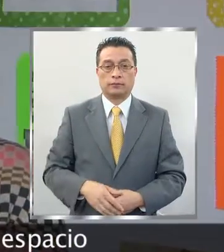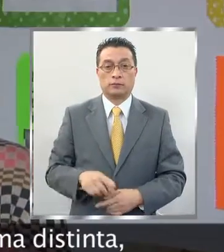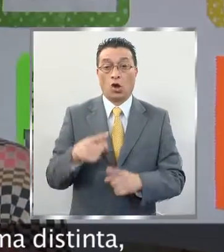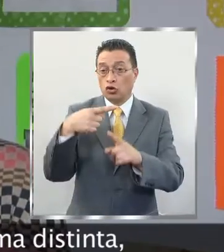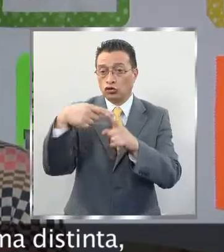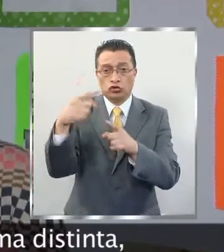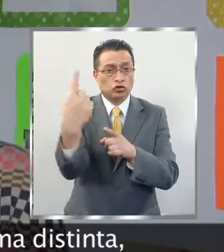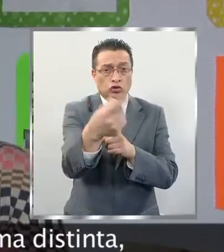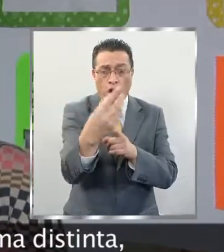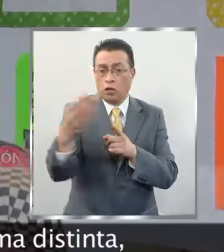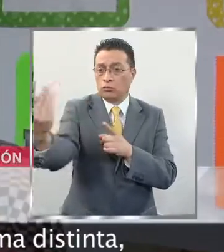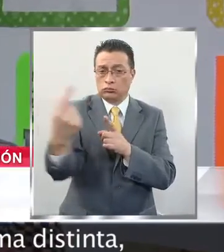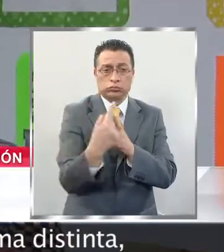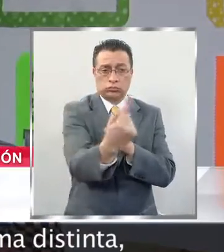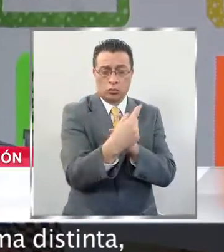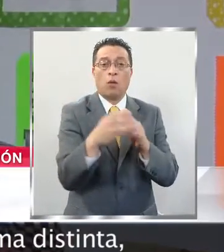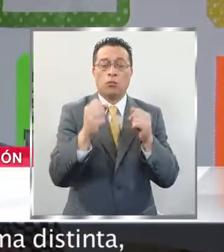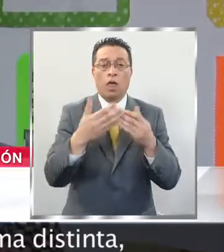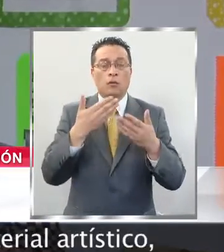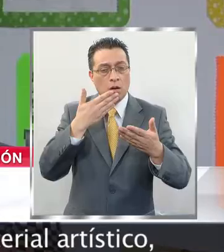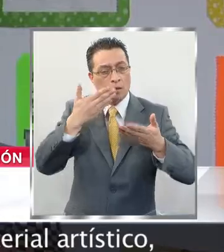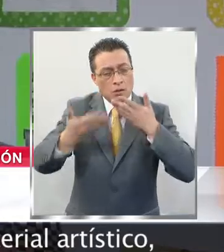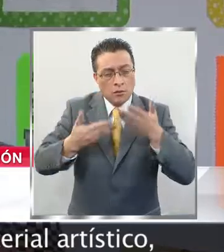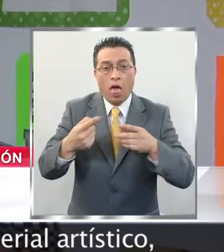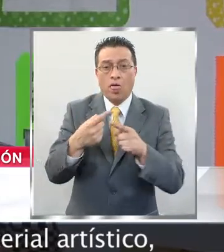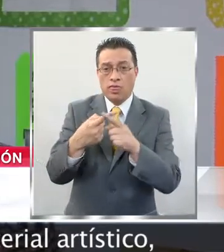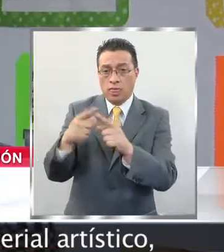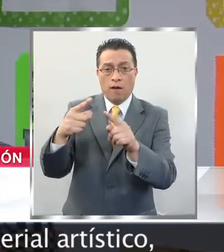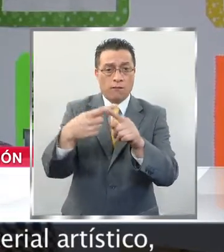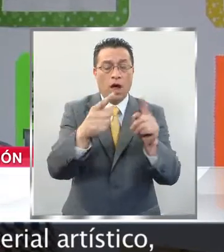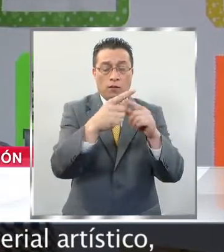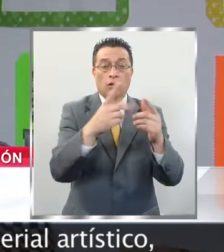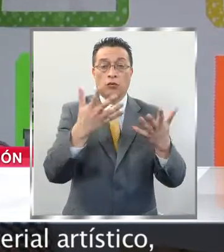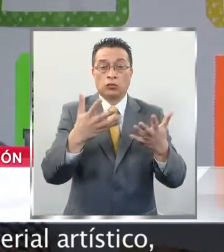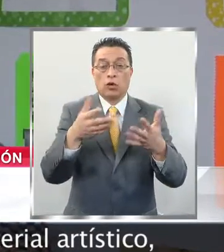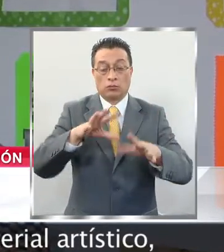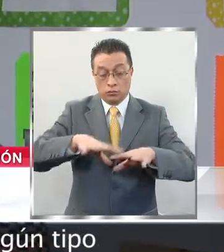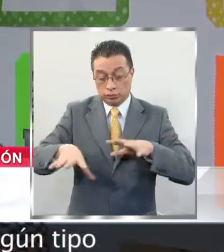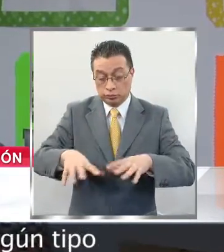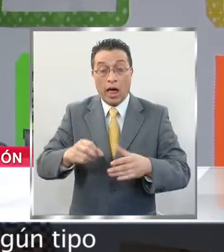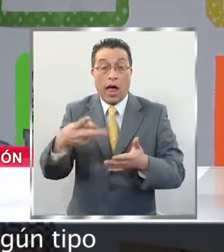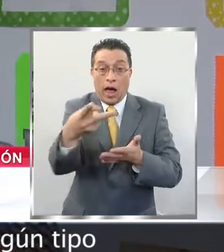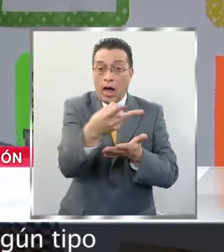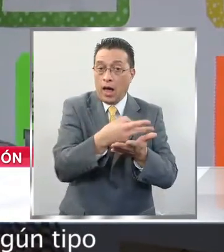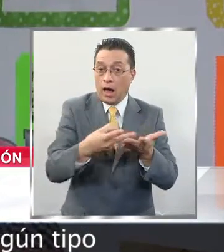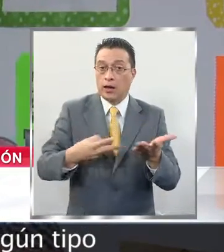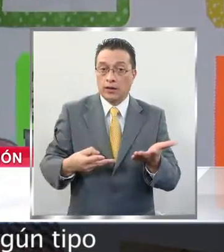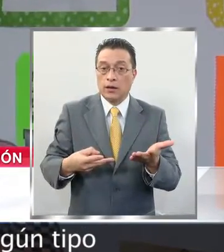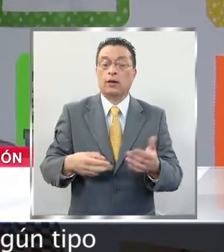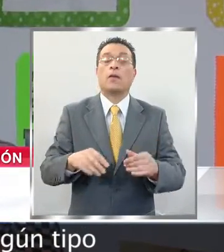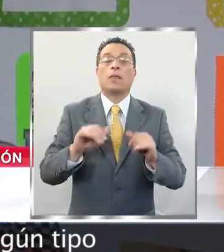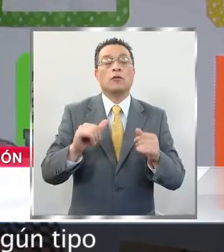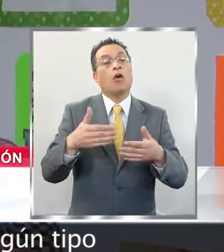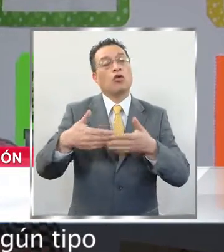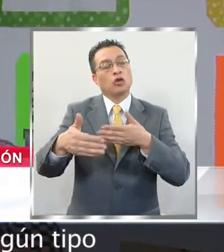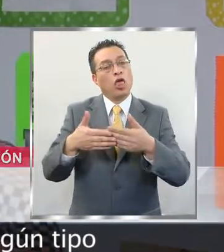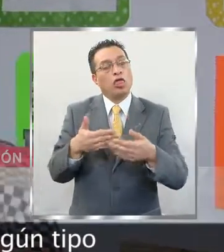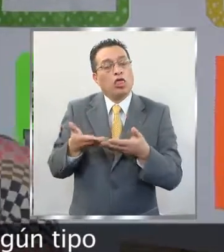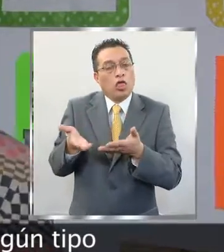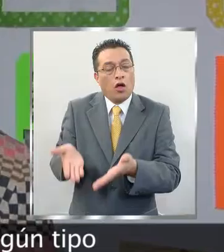un espacio para expresarse de una forma distinta, que es a través del uso de material artístico, en donde